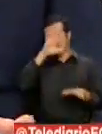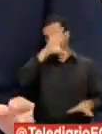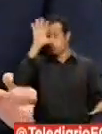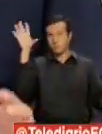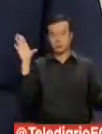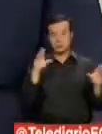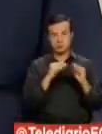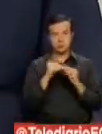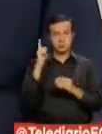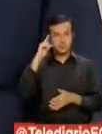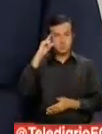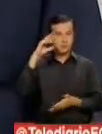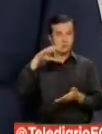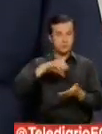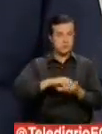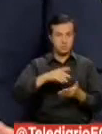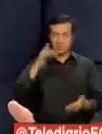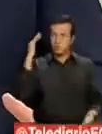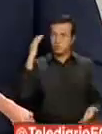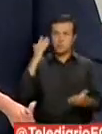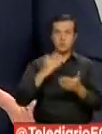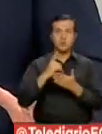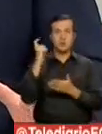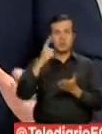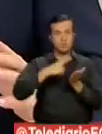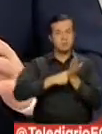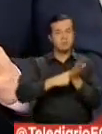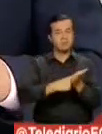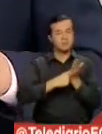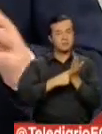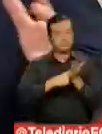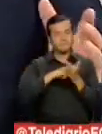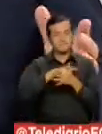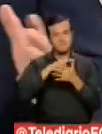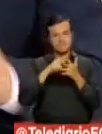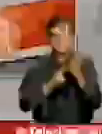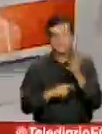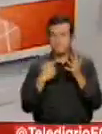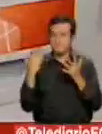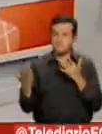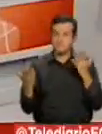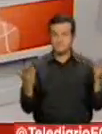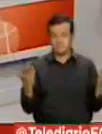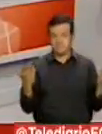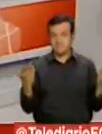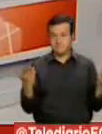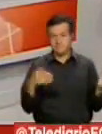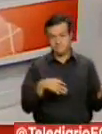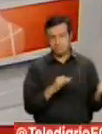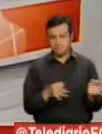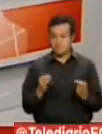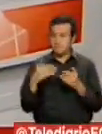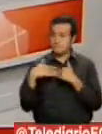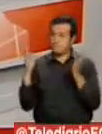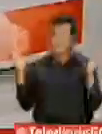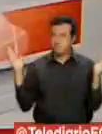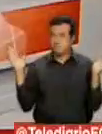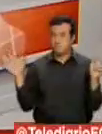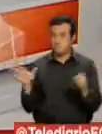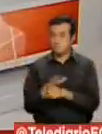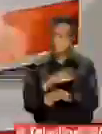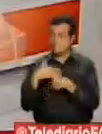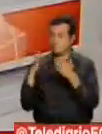todos los gobiernos tienen que debatirse entre ambas corrientes, el aperturismo